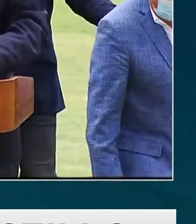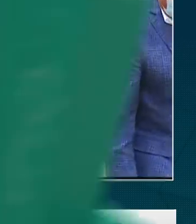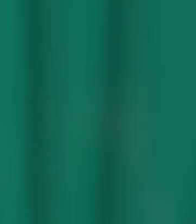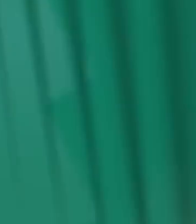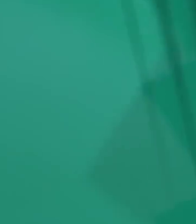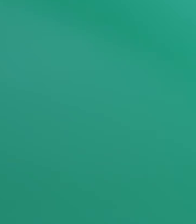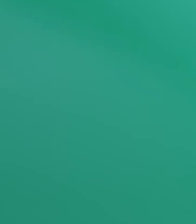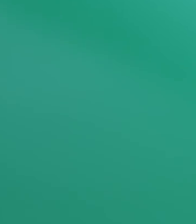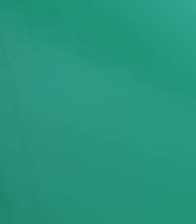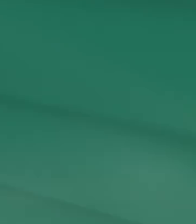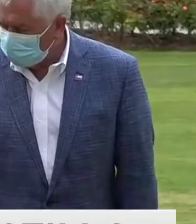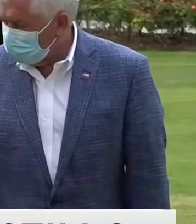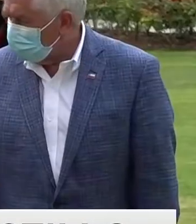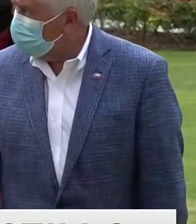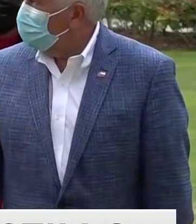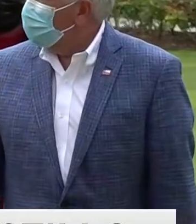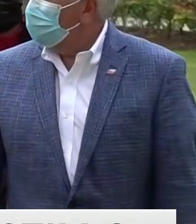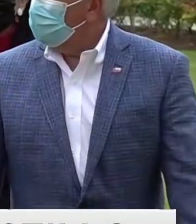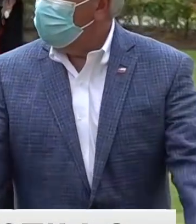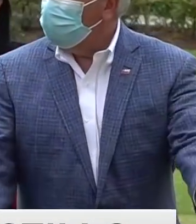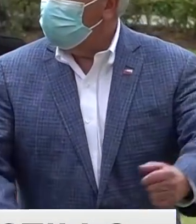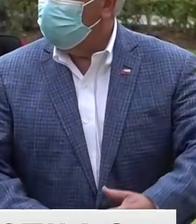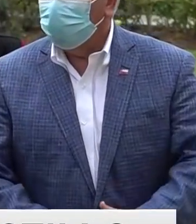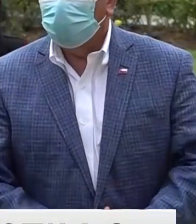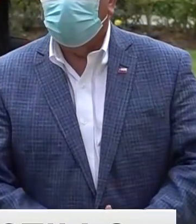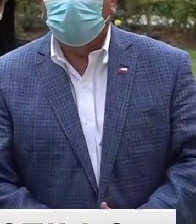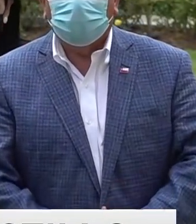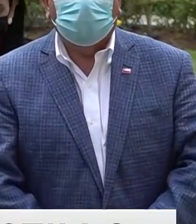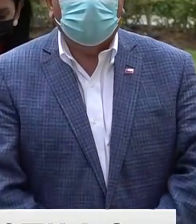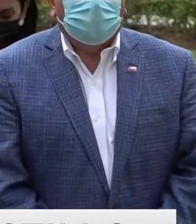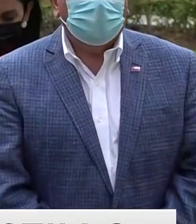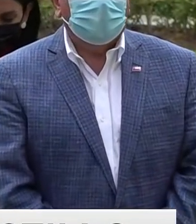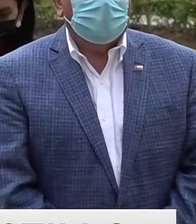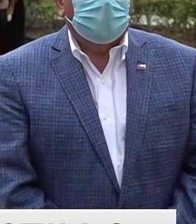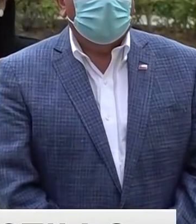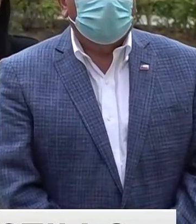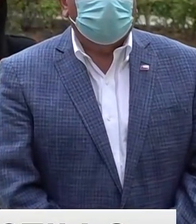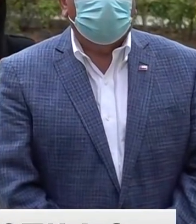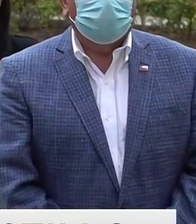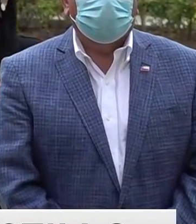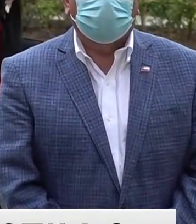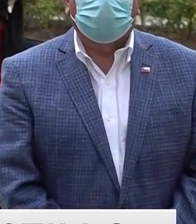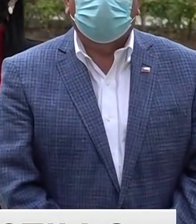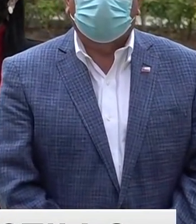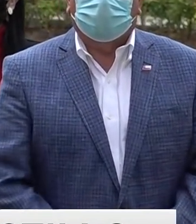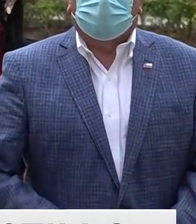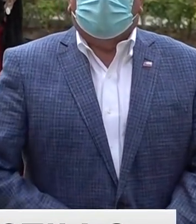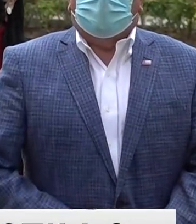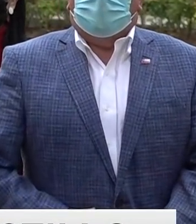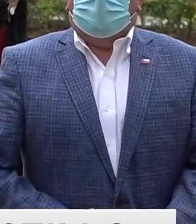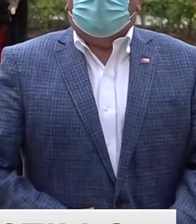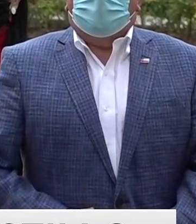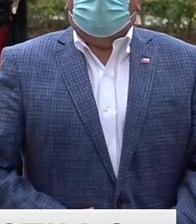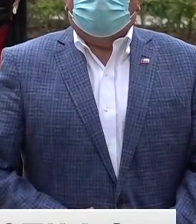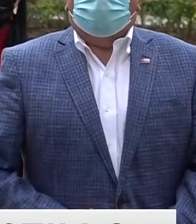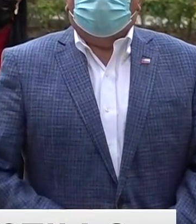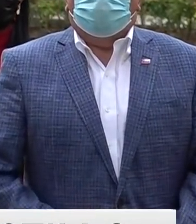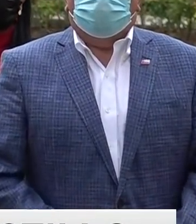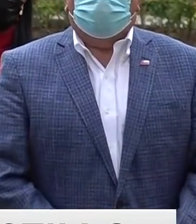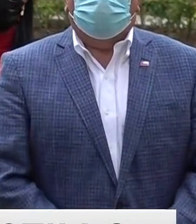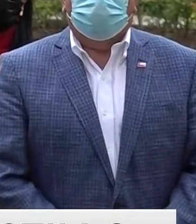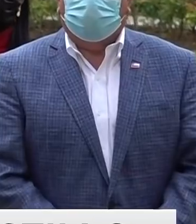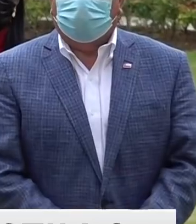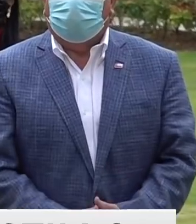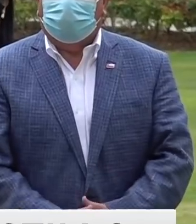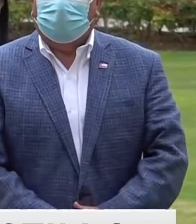Sí, Andrés, estamos acá esperando las palabras del presidente Sebastián Piñera, quien hizo un alto en este Consejo de Gabinete y lo pasamos a escuchar a continuación.